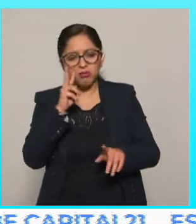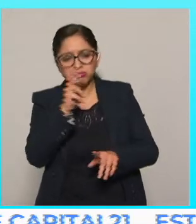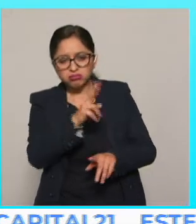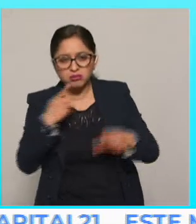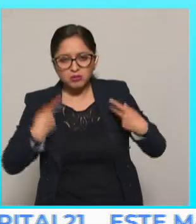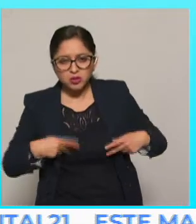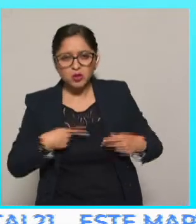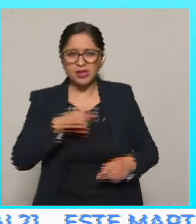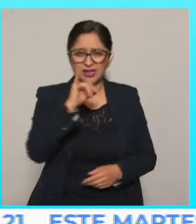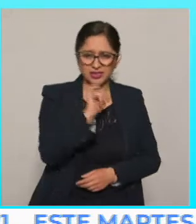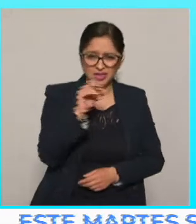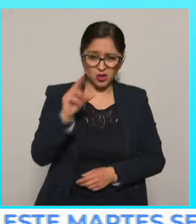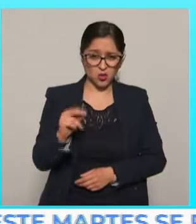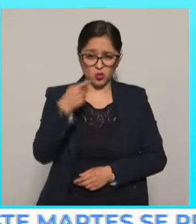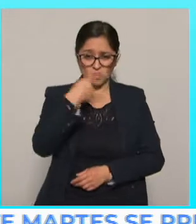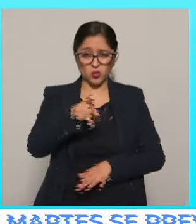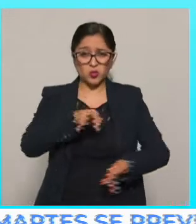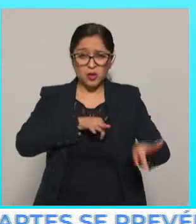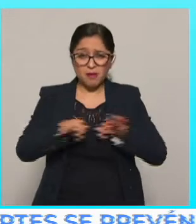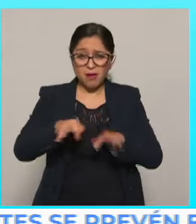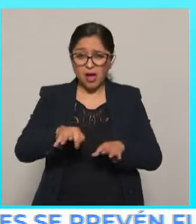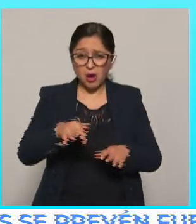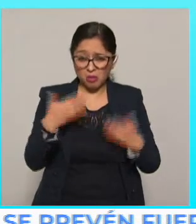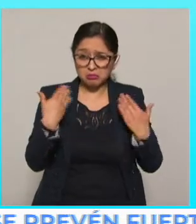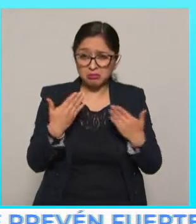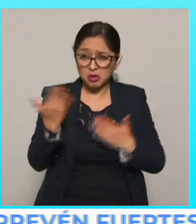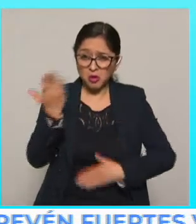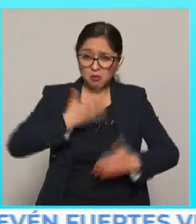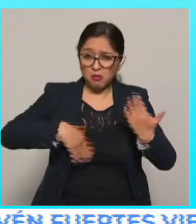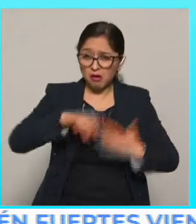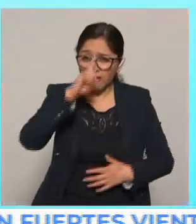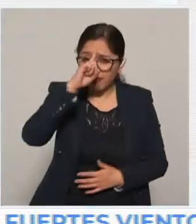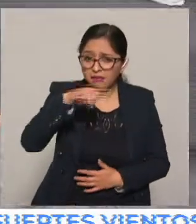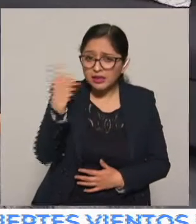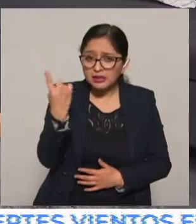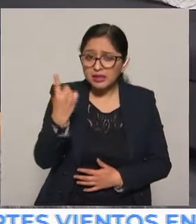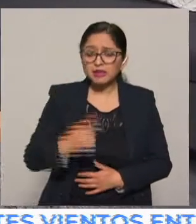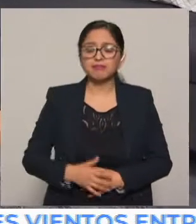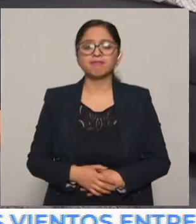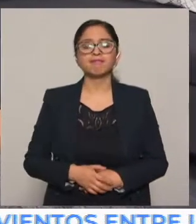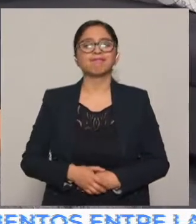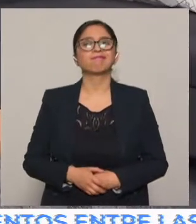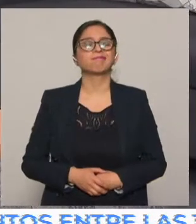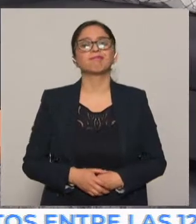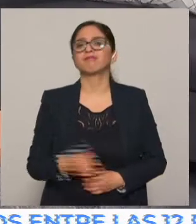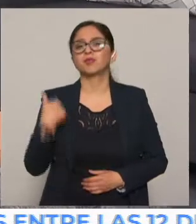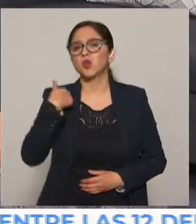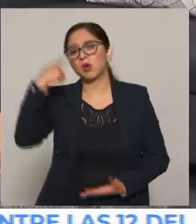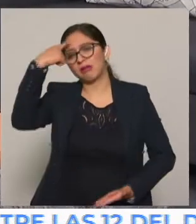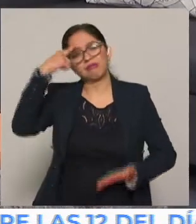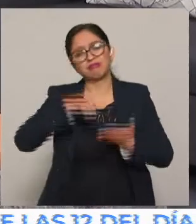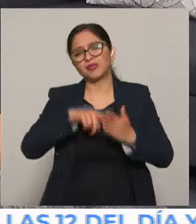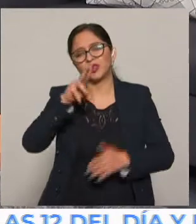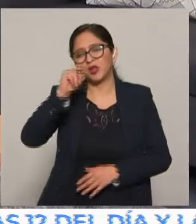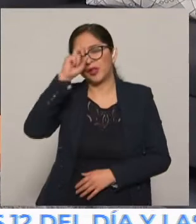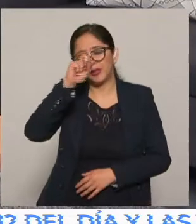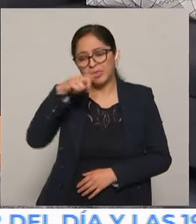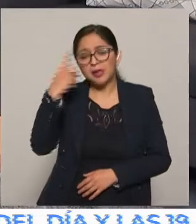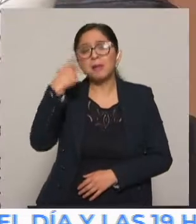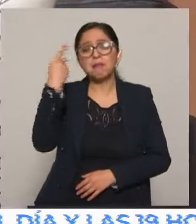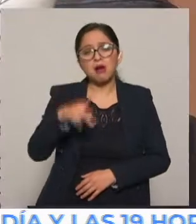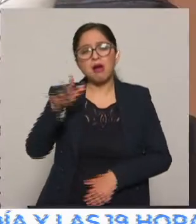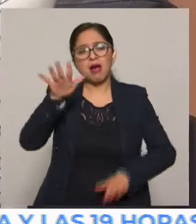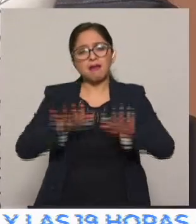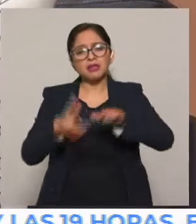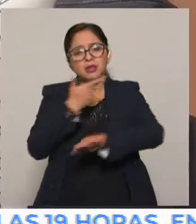importante tarea. ¿Será algo fácil, Aleida? No es fácil, pero creo que se está teniendo una voluntad que se expresa en ciertas acciones